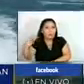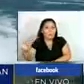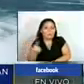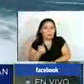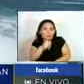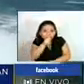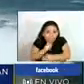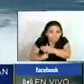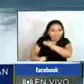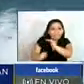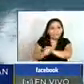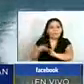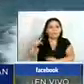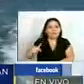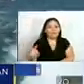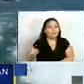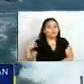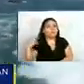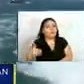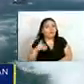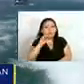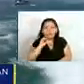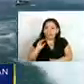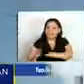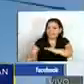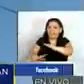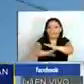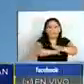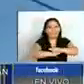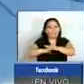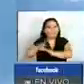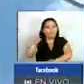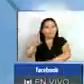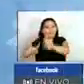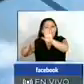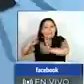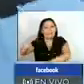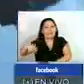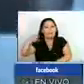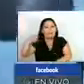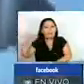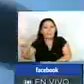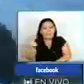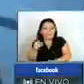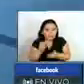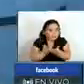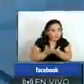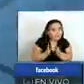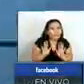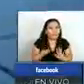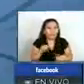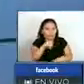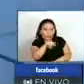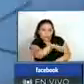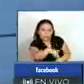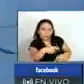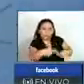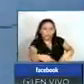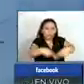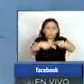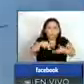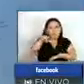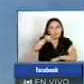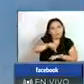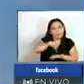año pasado. Este año, las autoridades impidieron que unos 16 mil migrantes llegaran a Turquía por la frontera con Irán y